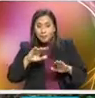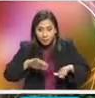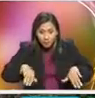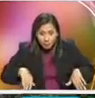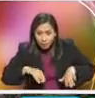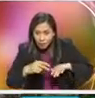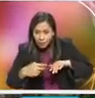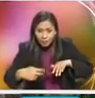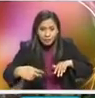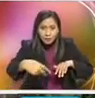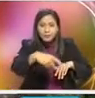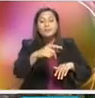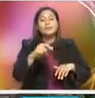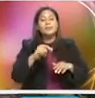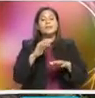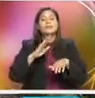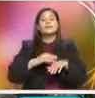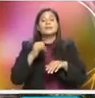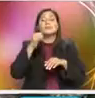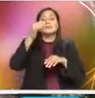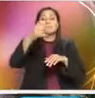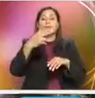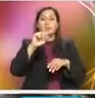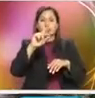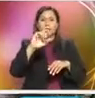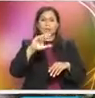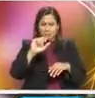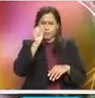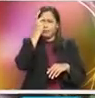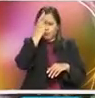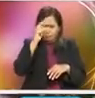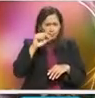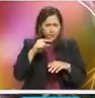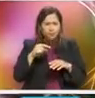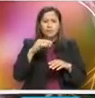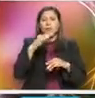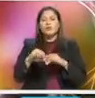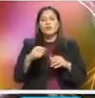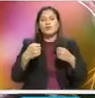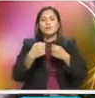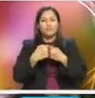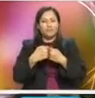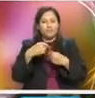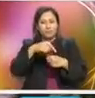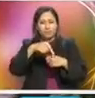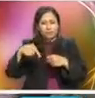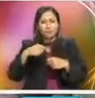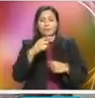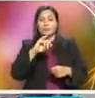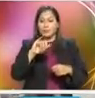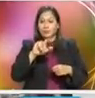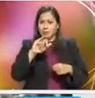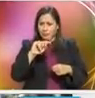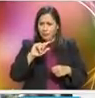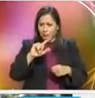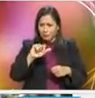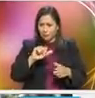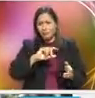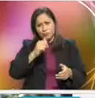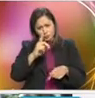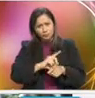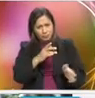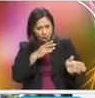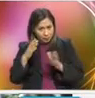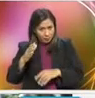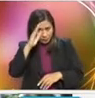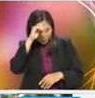es lo más alejado en la Huasteca Potosina, pero sigue estando en la Huasteca Potosina. Pues muy bien, hablaremos de Xilitla. Me parece que en otra ocasión en